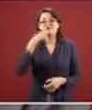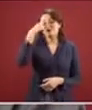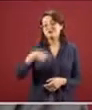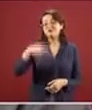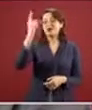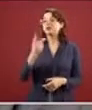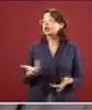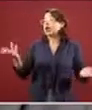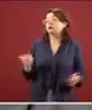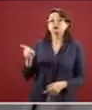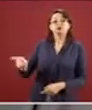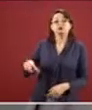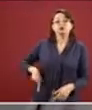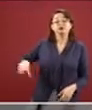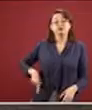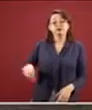que por la austeridad